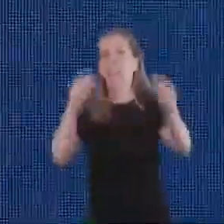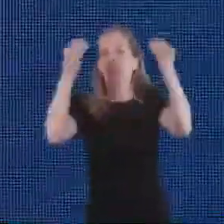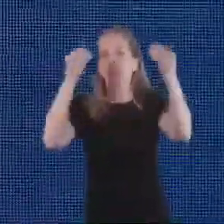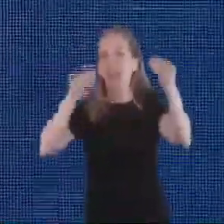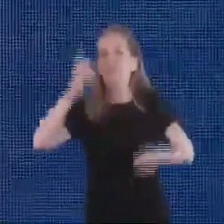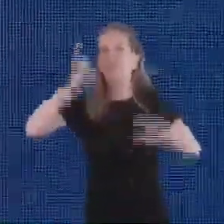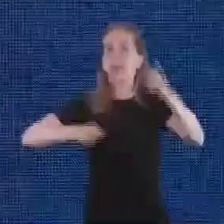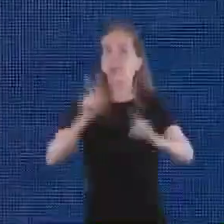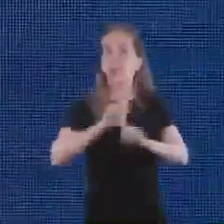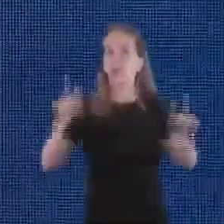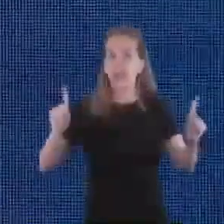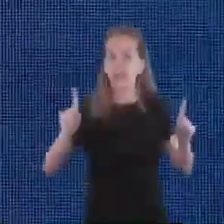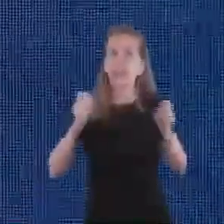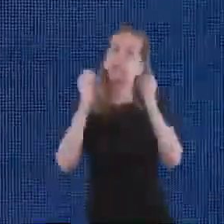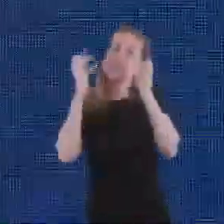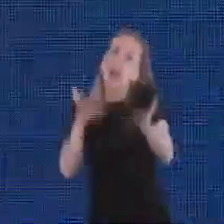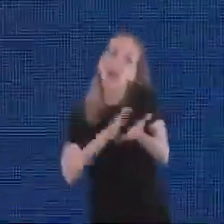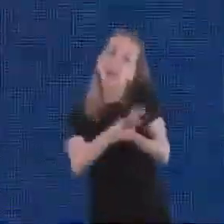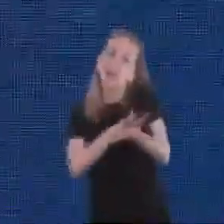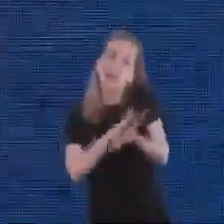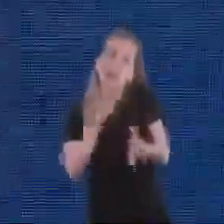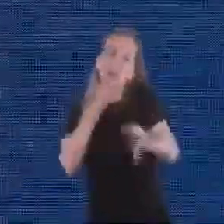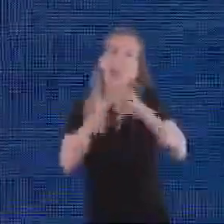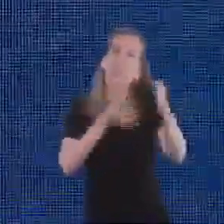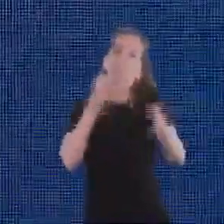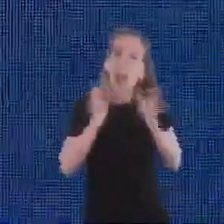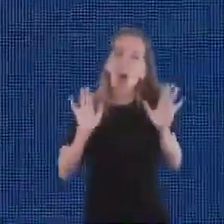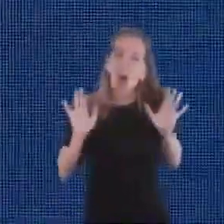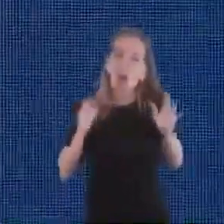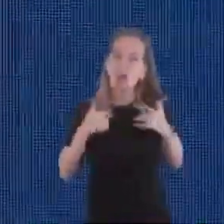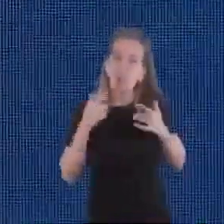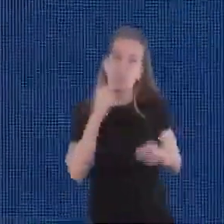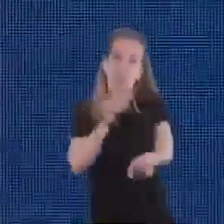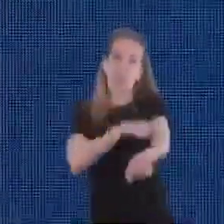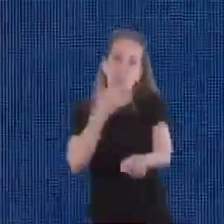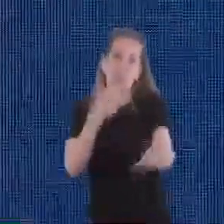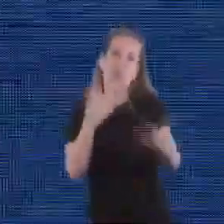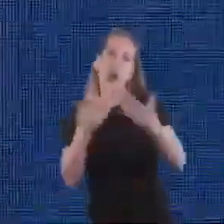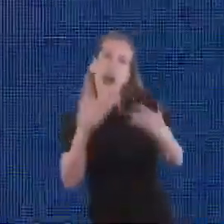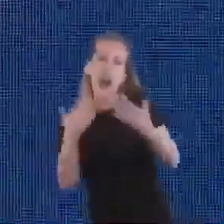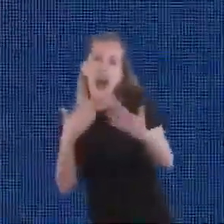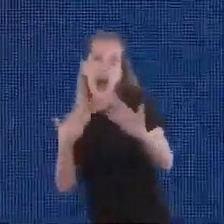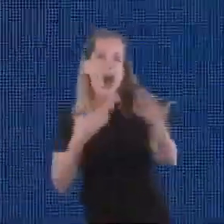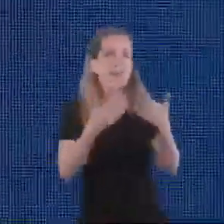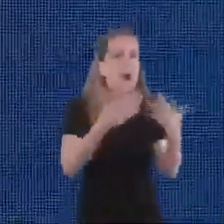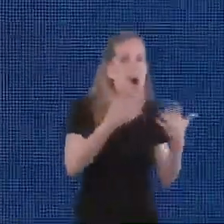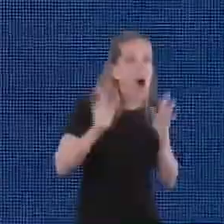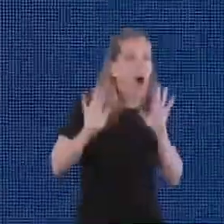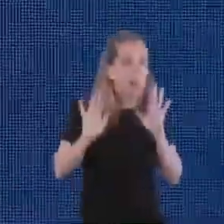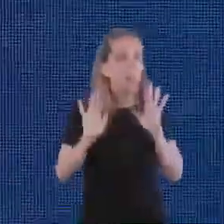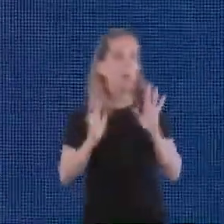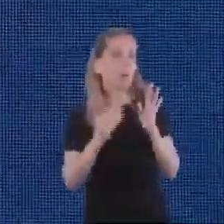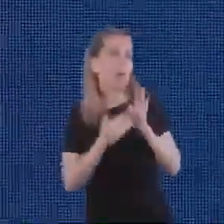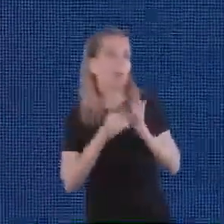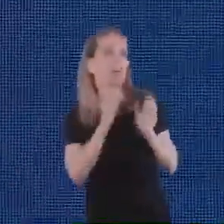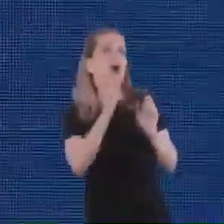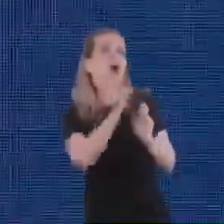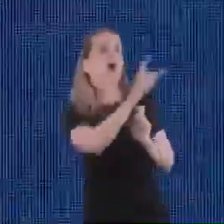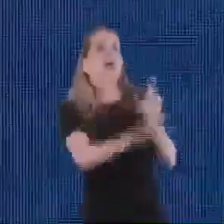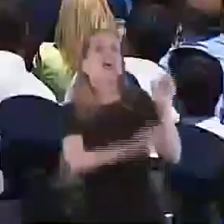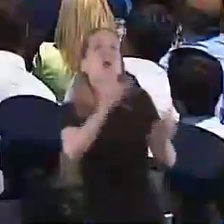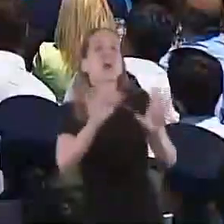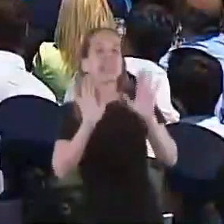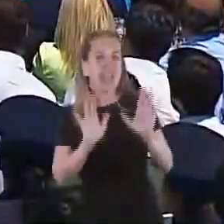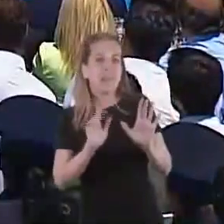Sé que el diálogo ayuda mucho más. Y yo dialogo, ¿eh? Dialogo, ¿eh? Pero dialogo donde corresponde. Dialogo con